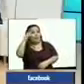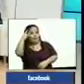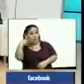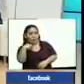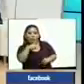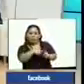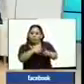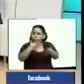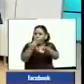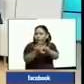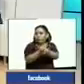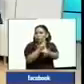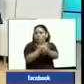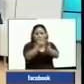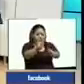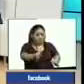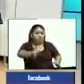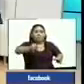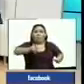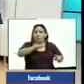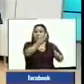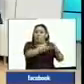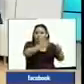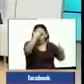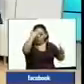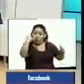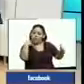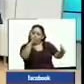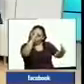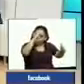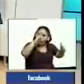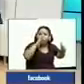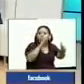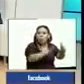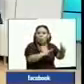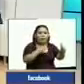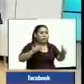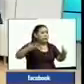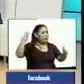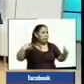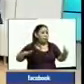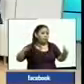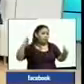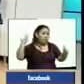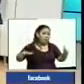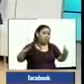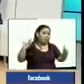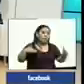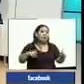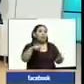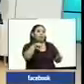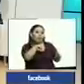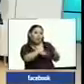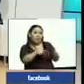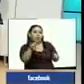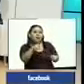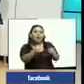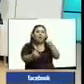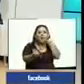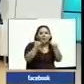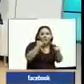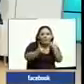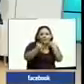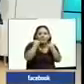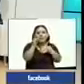preparada una mujer respetable con muchísimos años de experiencia y ella en esta entrevista